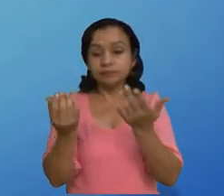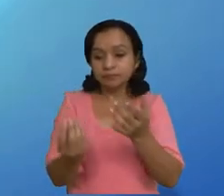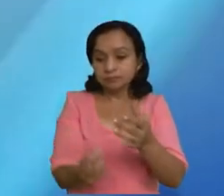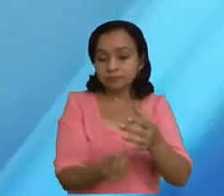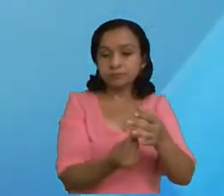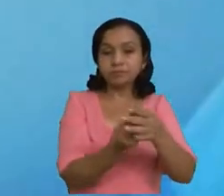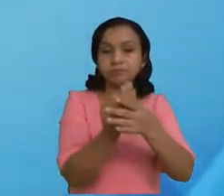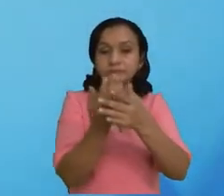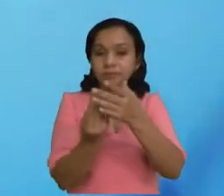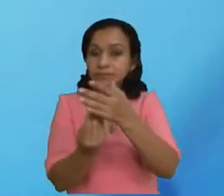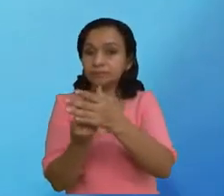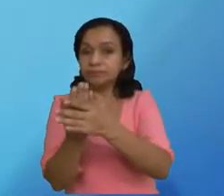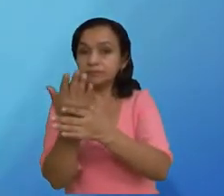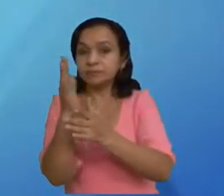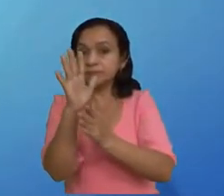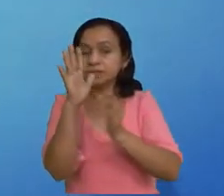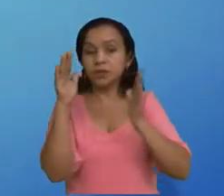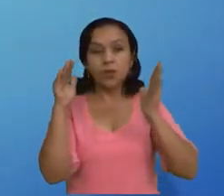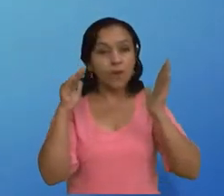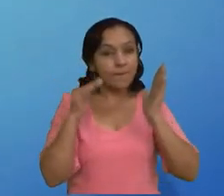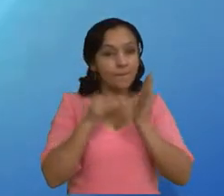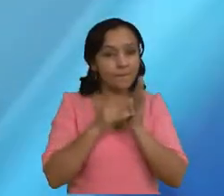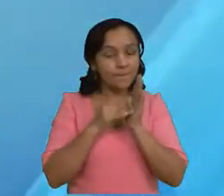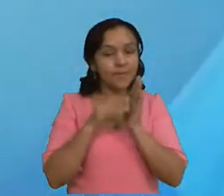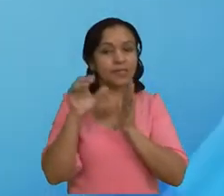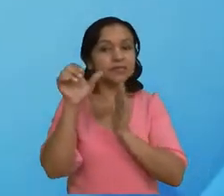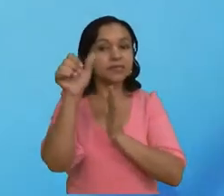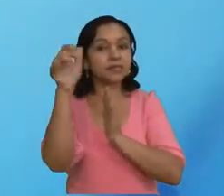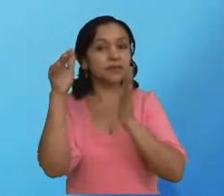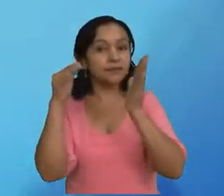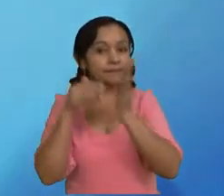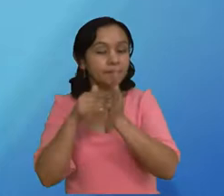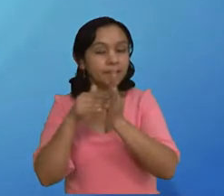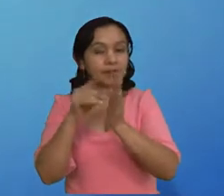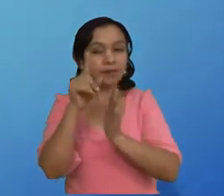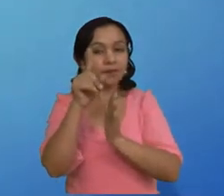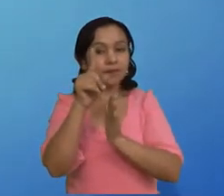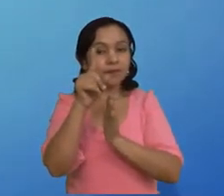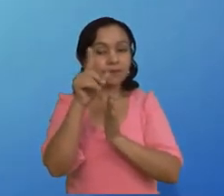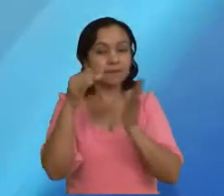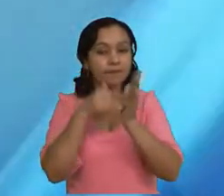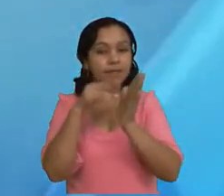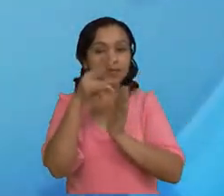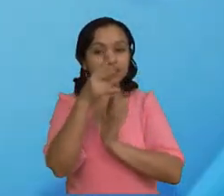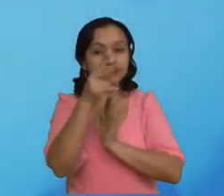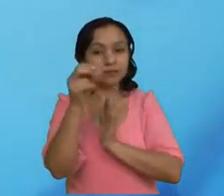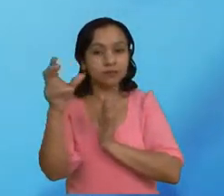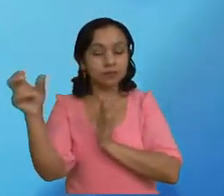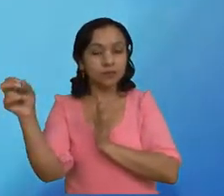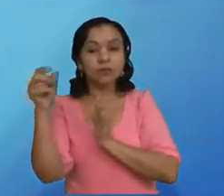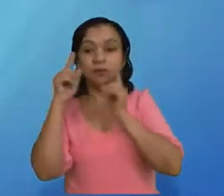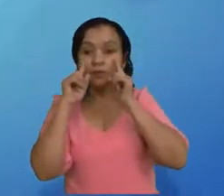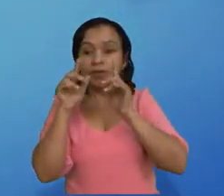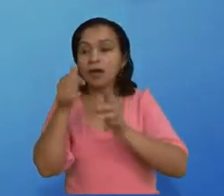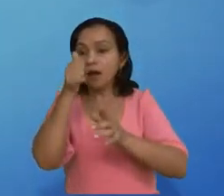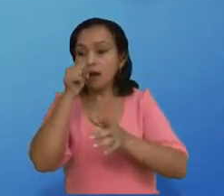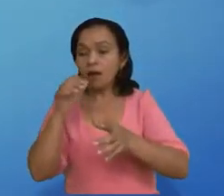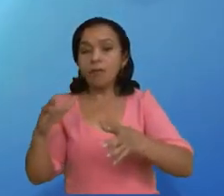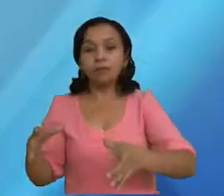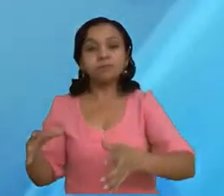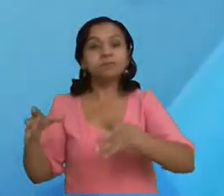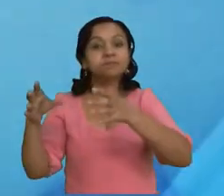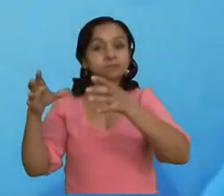productores son 5.000 en el primero, 6.000 en el segundo, 1.200 en este de reservorios de agua